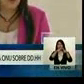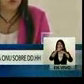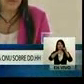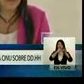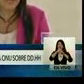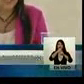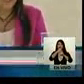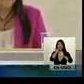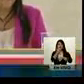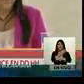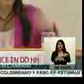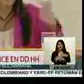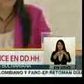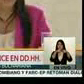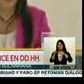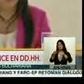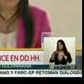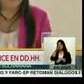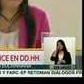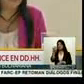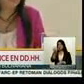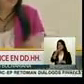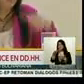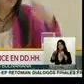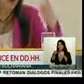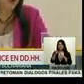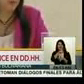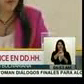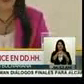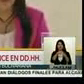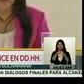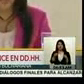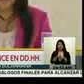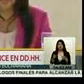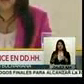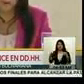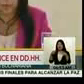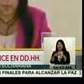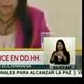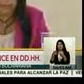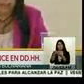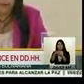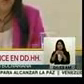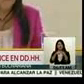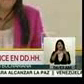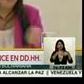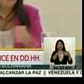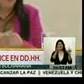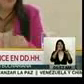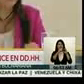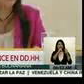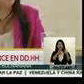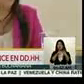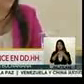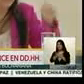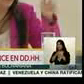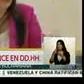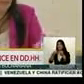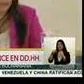internacional contra el país activando poderes fácticos como las corporaciones mediáticas los poderes financieros para